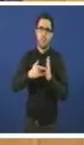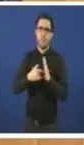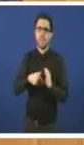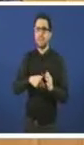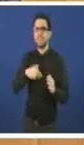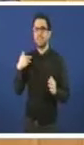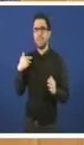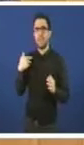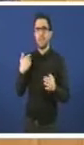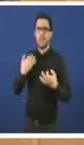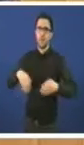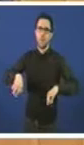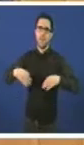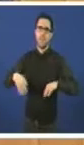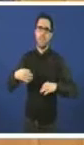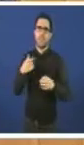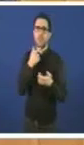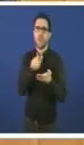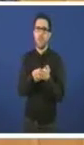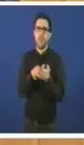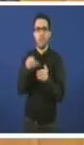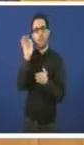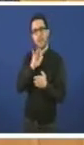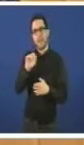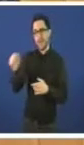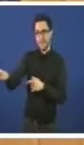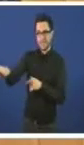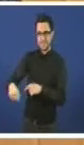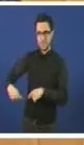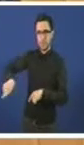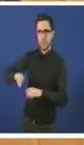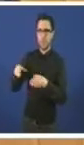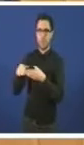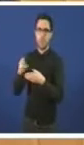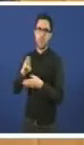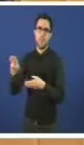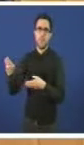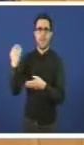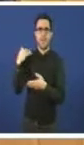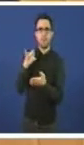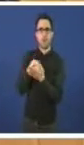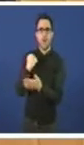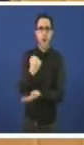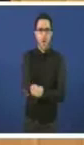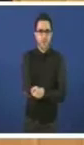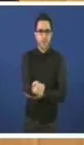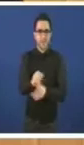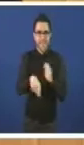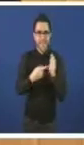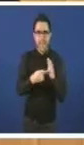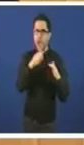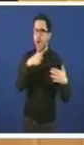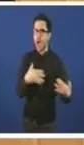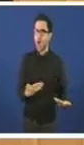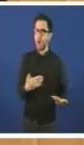que apoyo o partido popular no seu día hago random llévale por iso non o aceite en miremos test